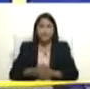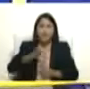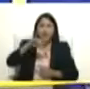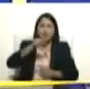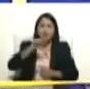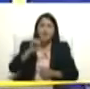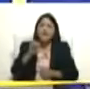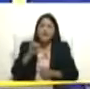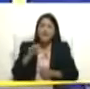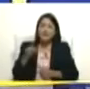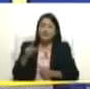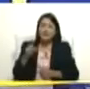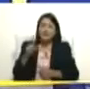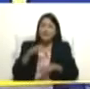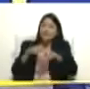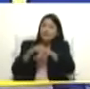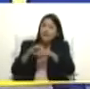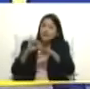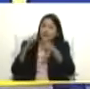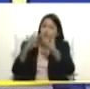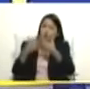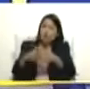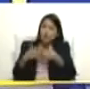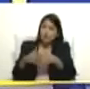Industria. Y él